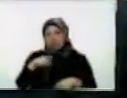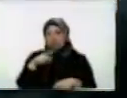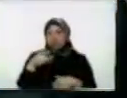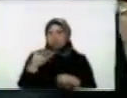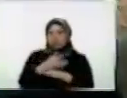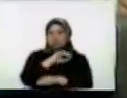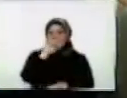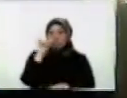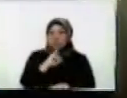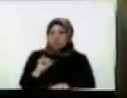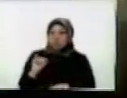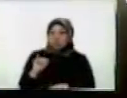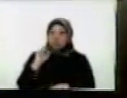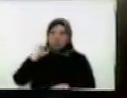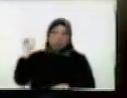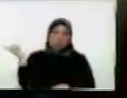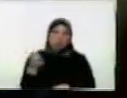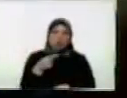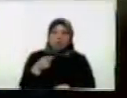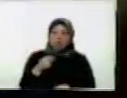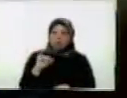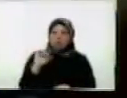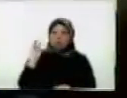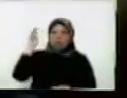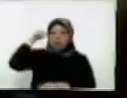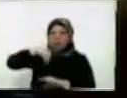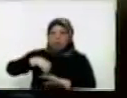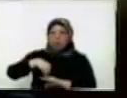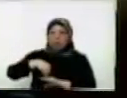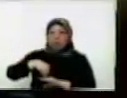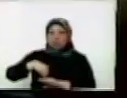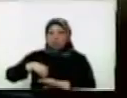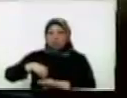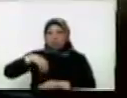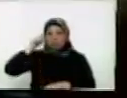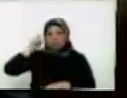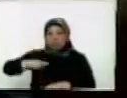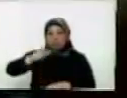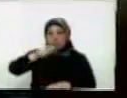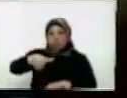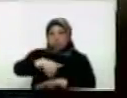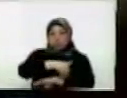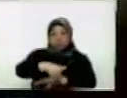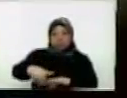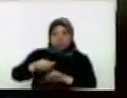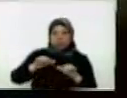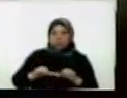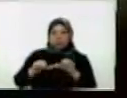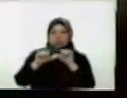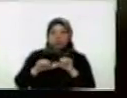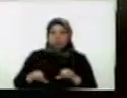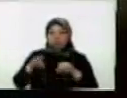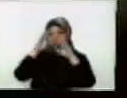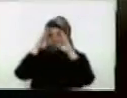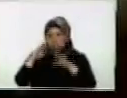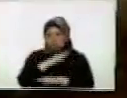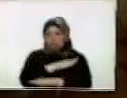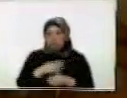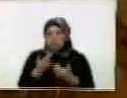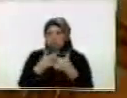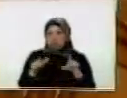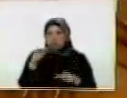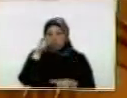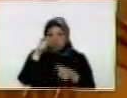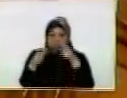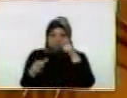San Juan de los Morros, Maracay. Ahí está un pueblo en la calle y hoy sigue firme y vigilante. Entonces,